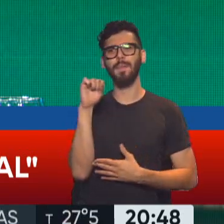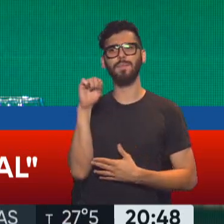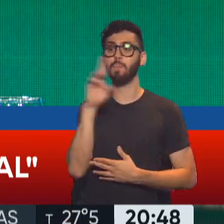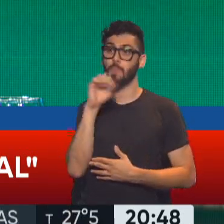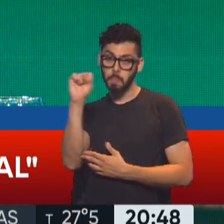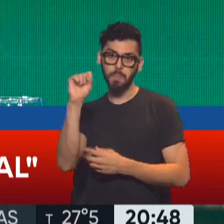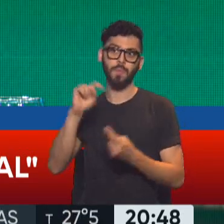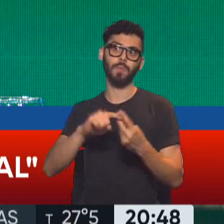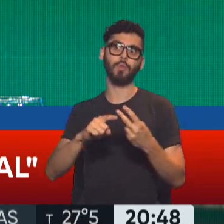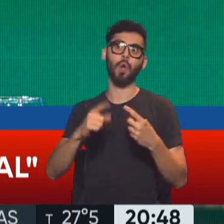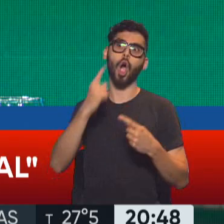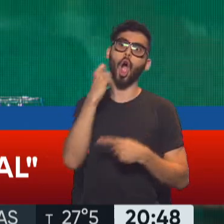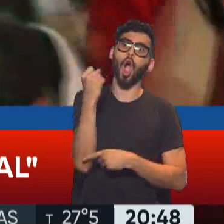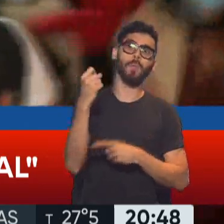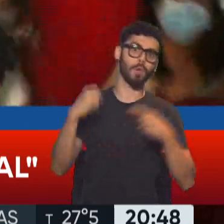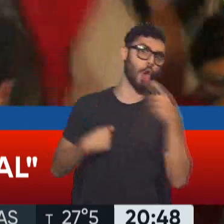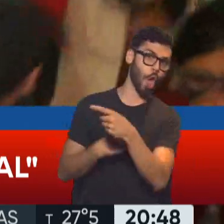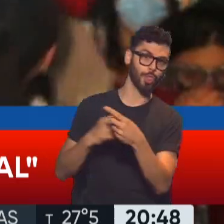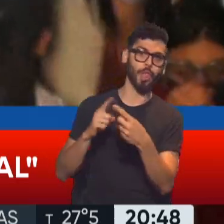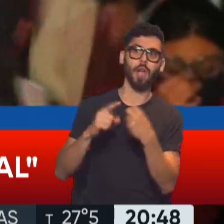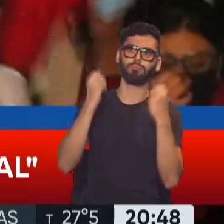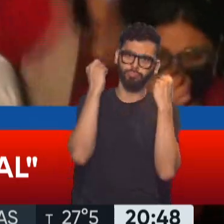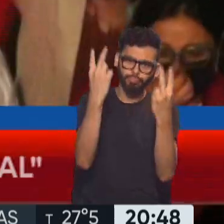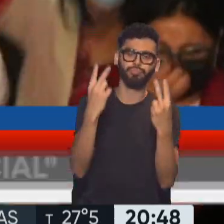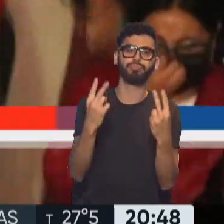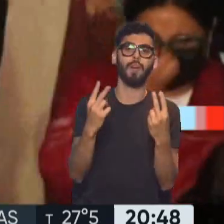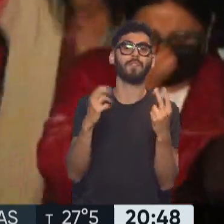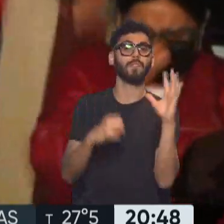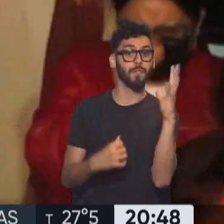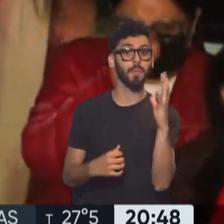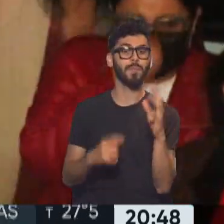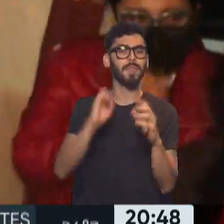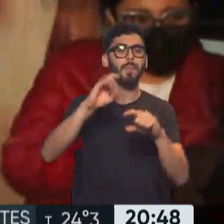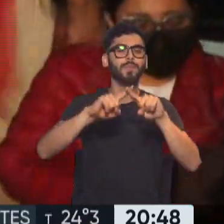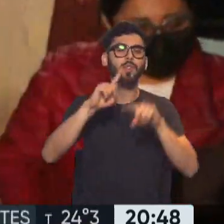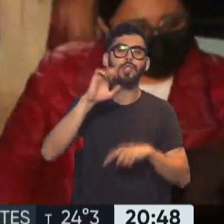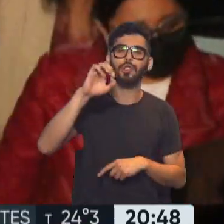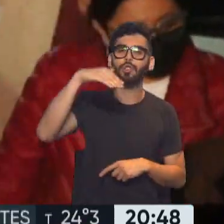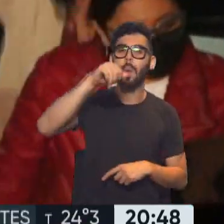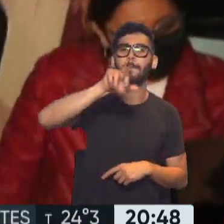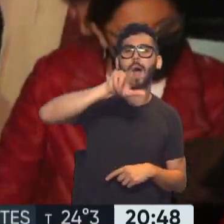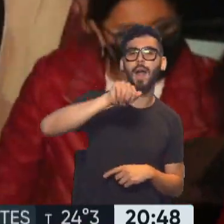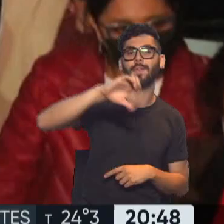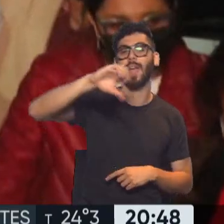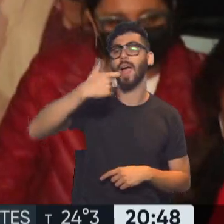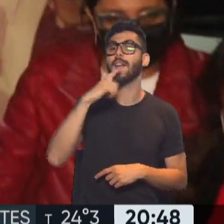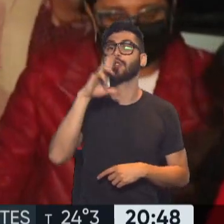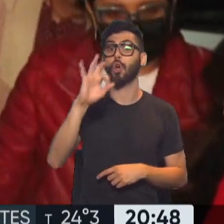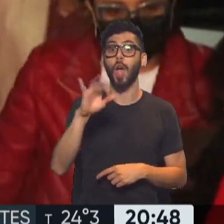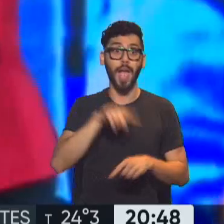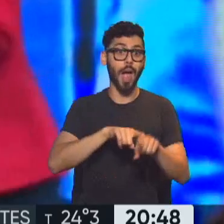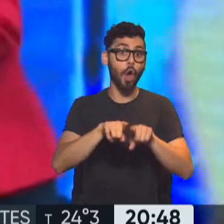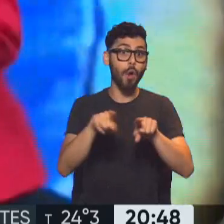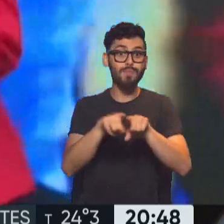antipatriarcal, revolucionaria, y es Xiomara Castro, para quien no siguió la historia y lo que pasó el fin de semana, que justamente es la compañera de Mel Zelaya,